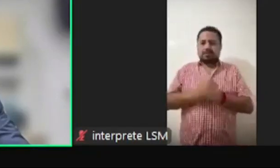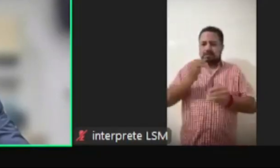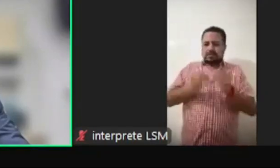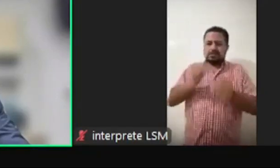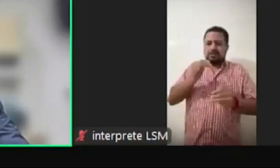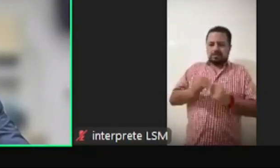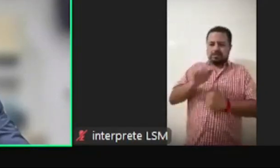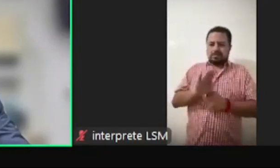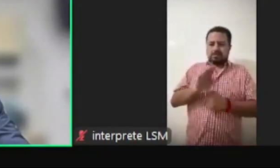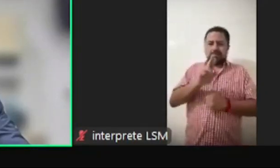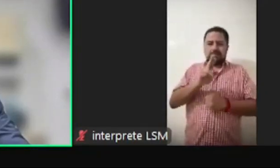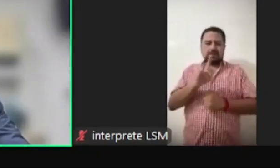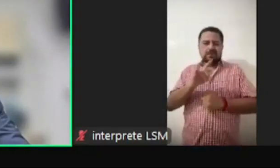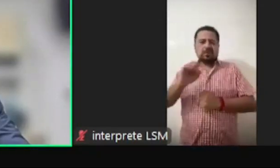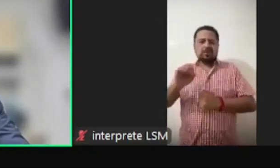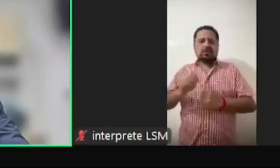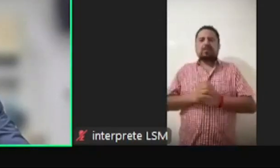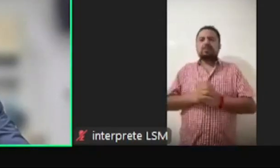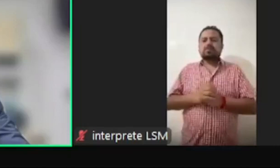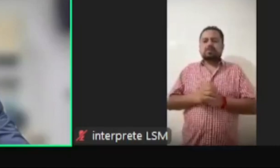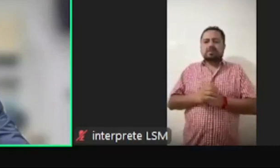Rosa Delgado Brito.